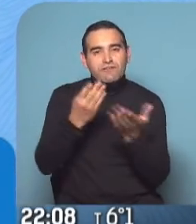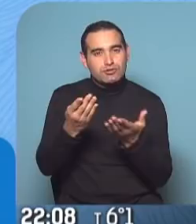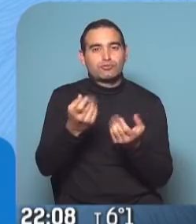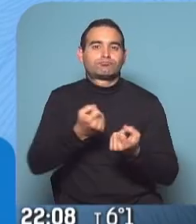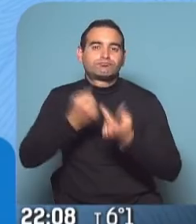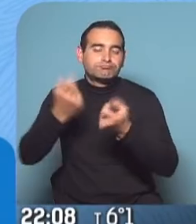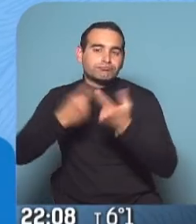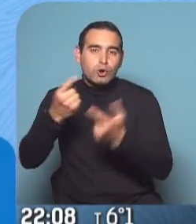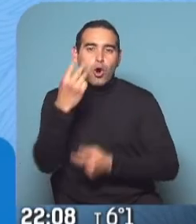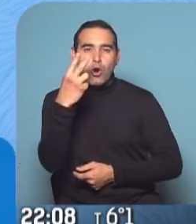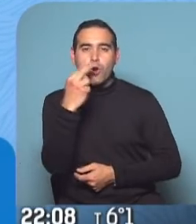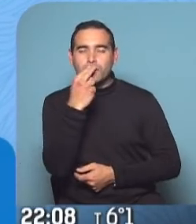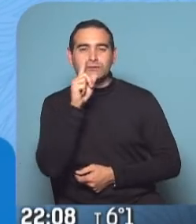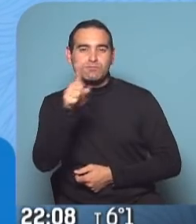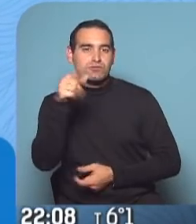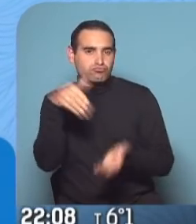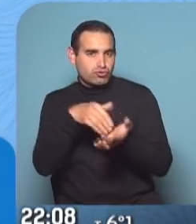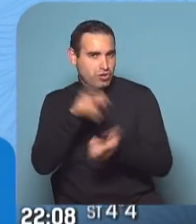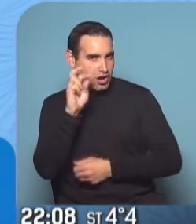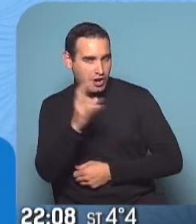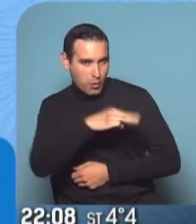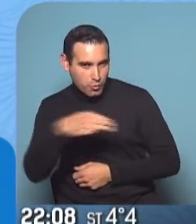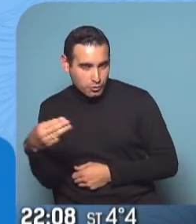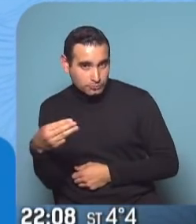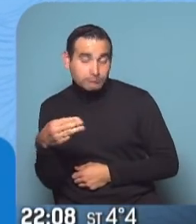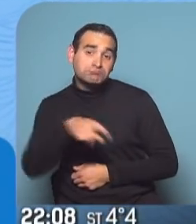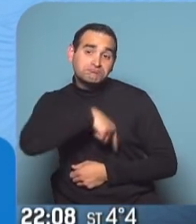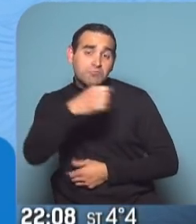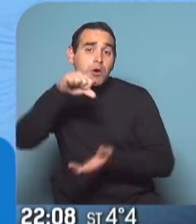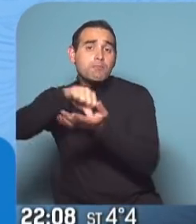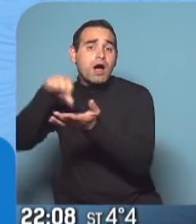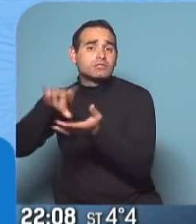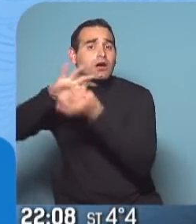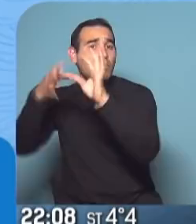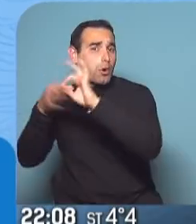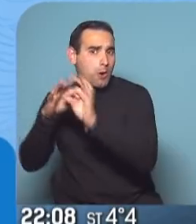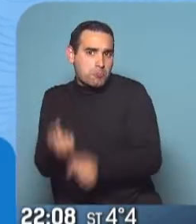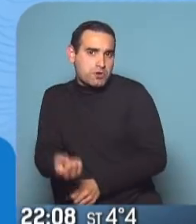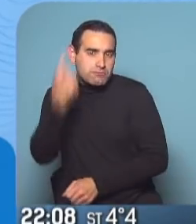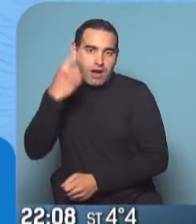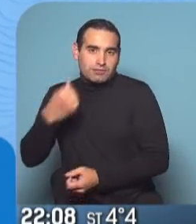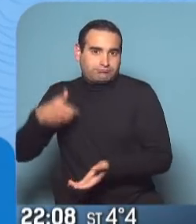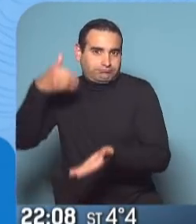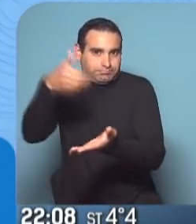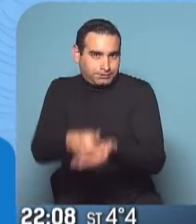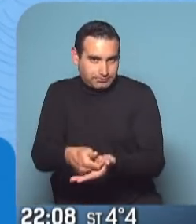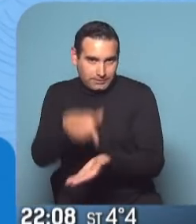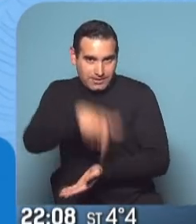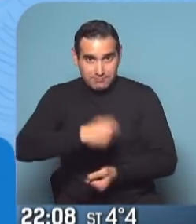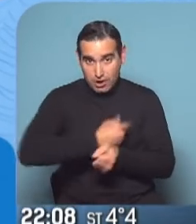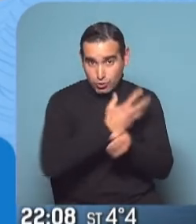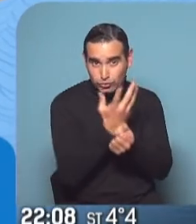sudamericano por 11.000 millones de euros. Por otro lado, los países europeos son los principales inversores extranjeros en el Mercosur,